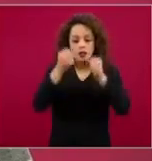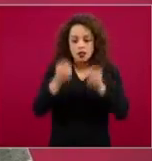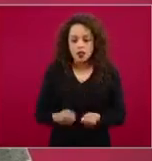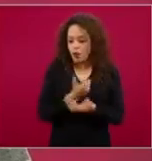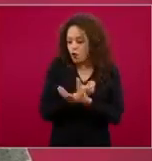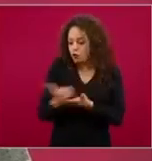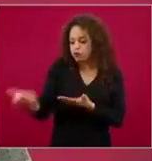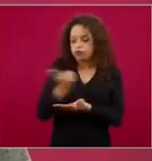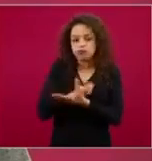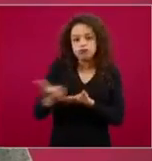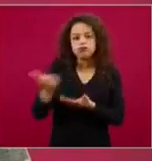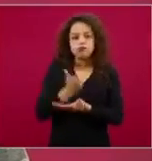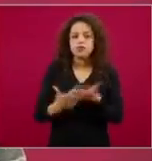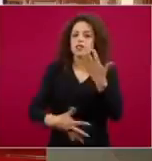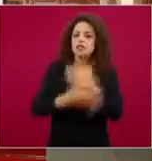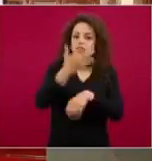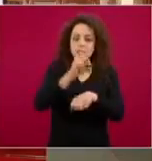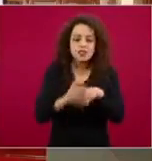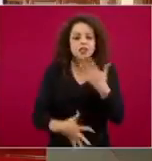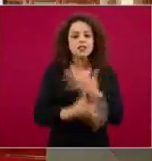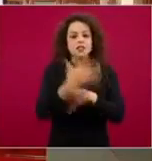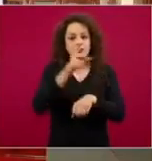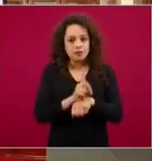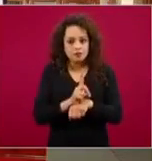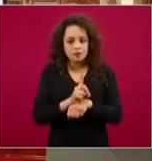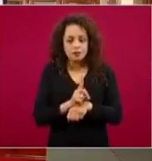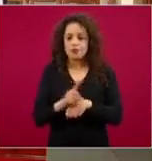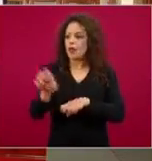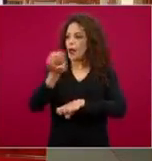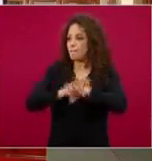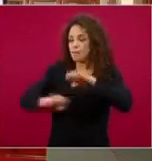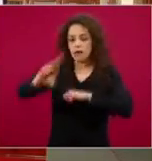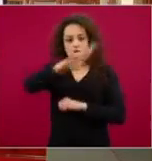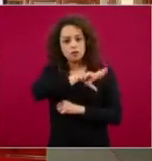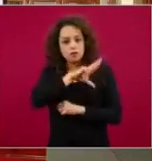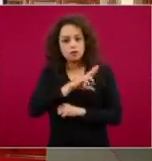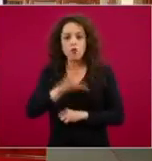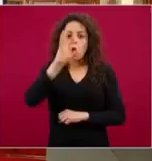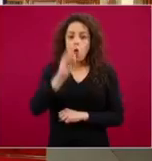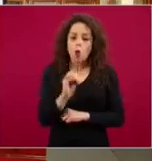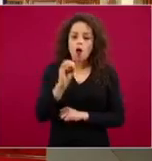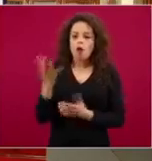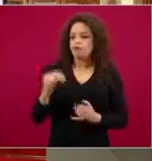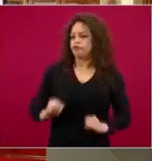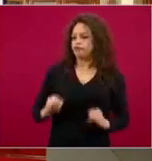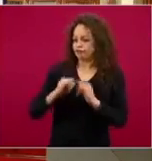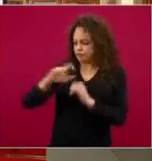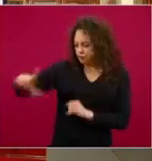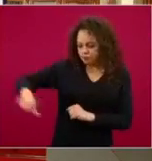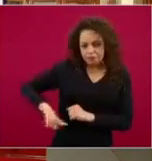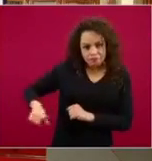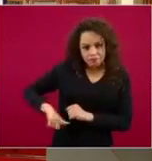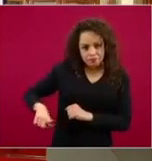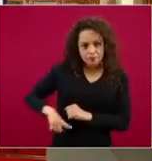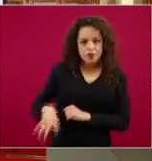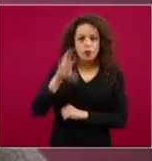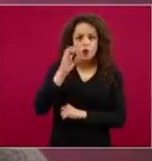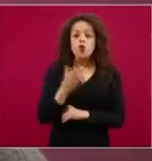una empresa privada o en la nómina de una institución pública, o no tienen un contrato